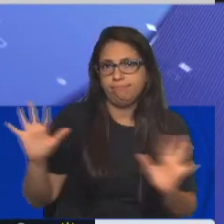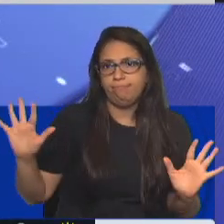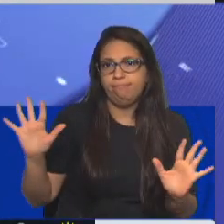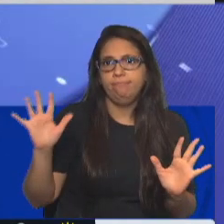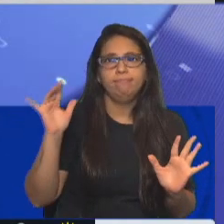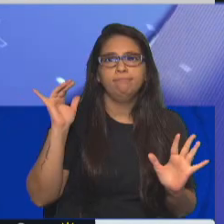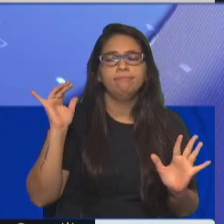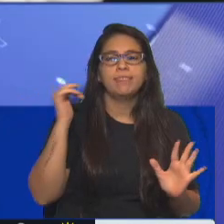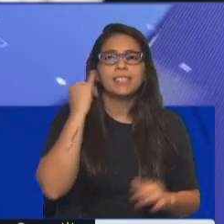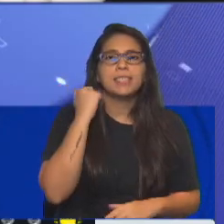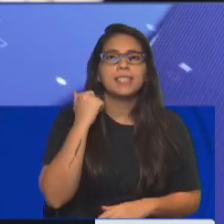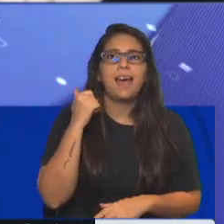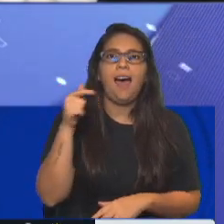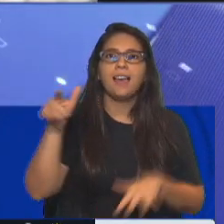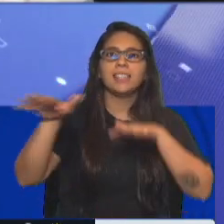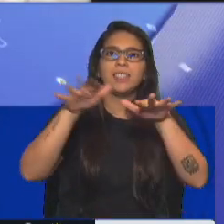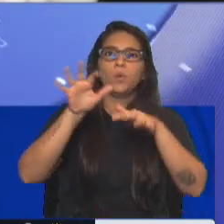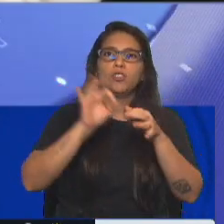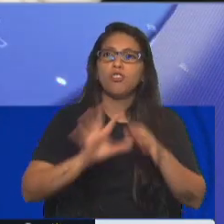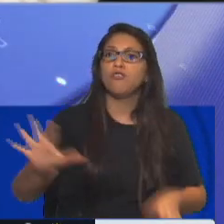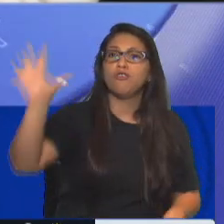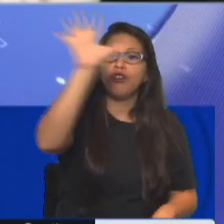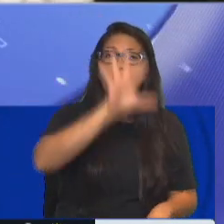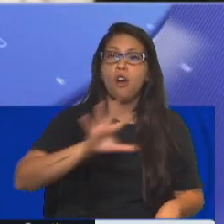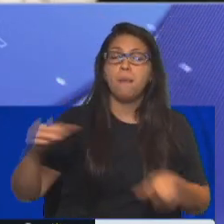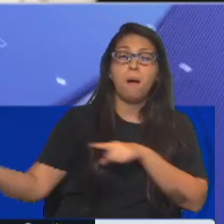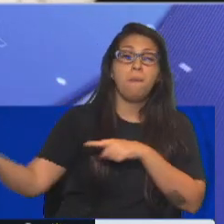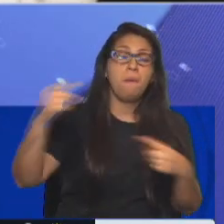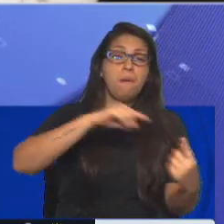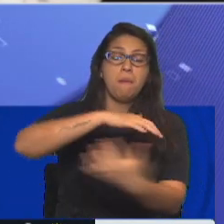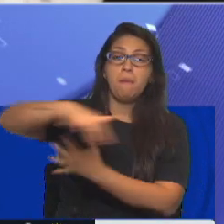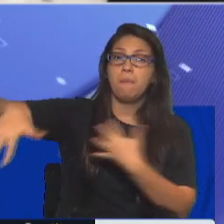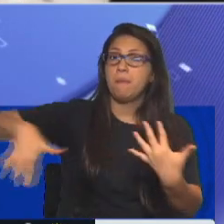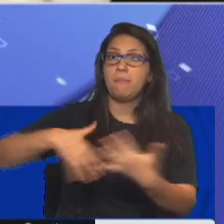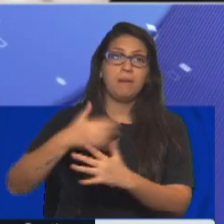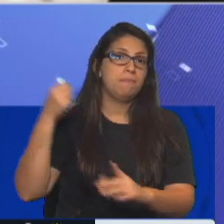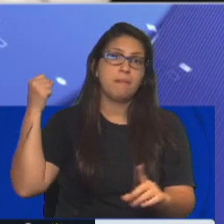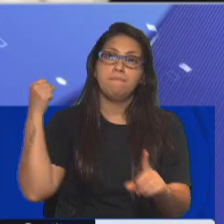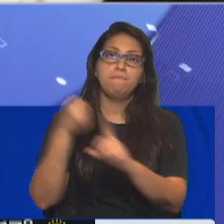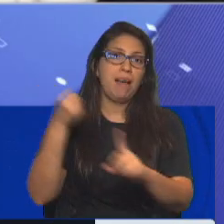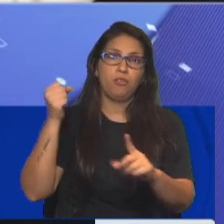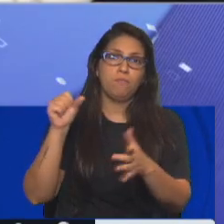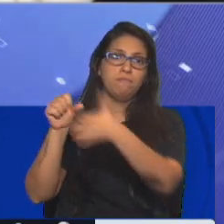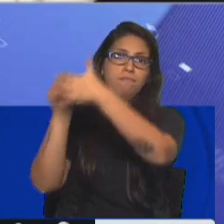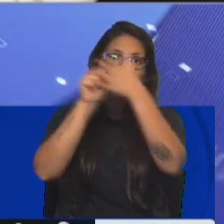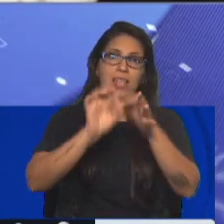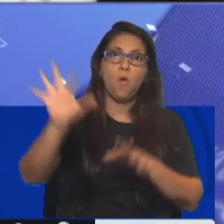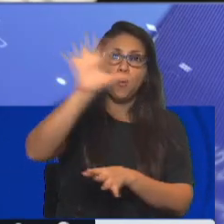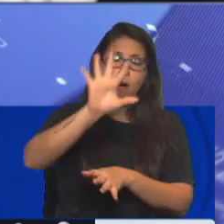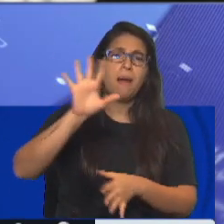sus diferentes últimas noticias, igual sigue afectando directamente a los países europeos y a la